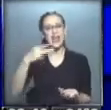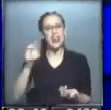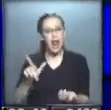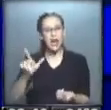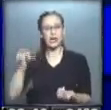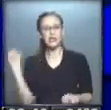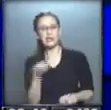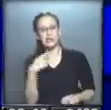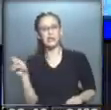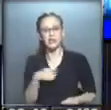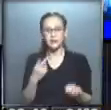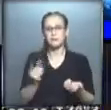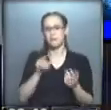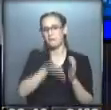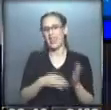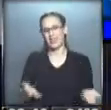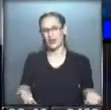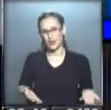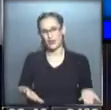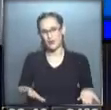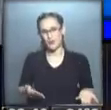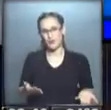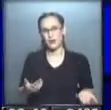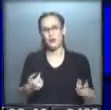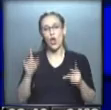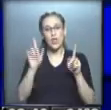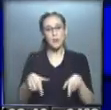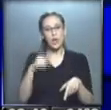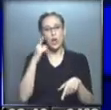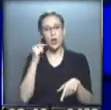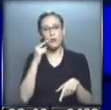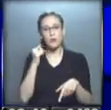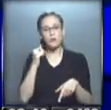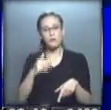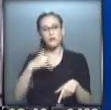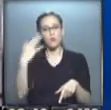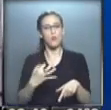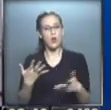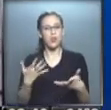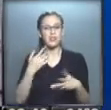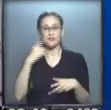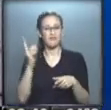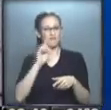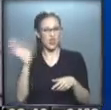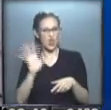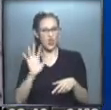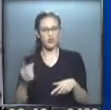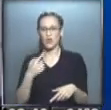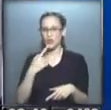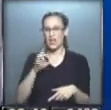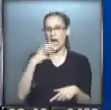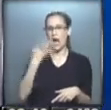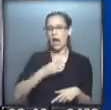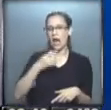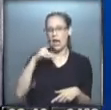maquinita, por más que se vaya, pero por más es un que gran todo el tiempo humano, diga que no va para una más. Una persona encantadora. No lo tengo el placer de No, pero sí, no, pero se sabe, lo digo porque se sabe que ha